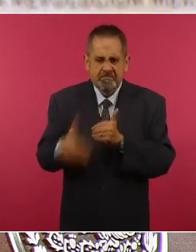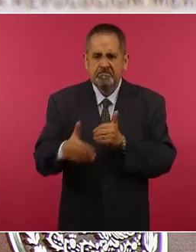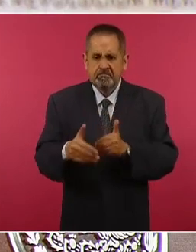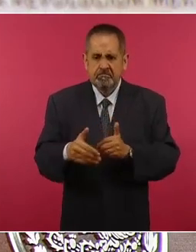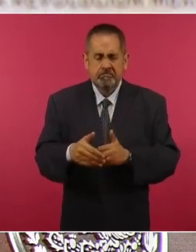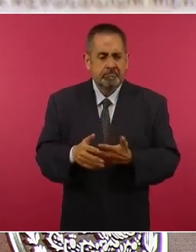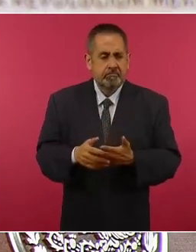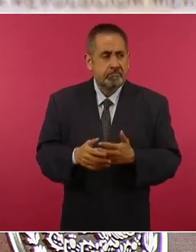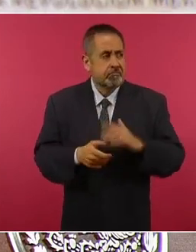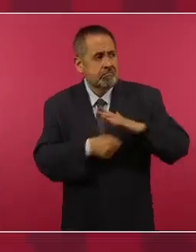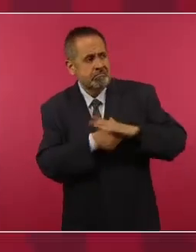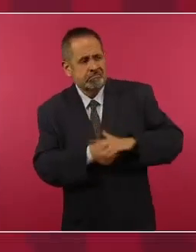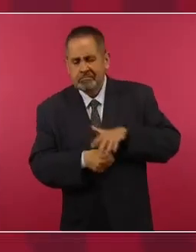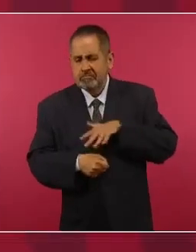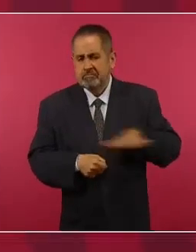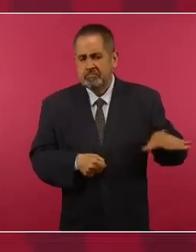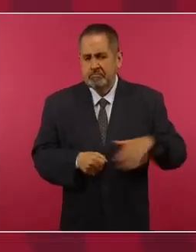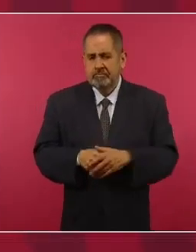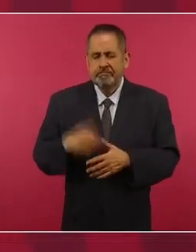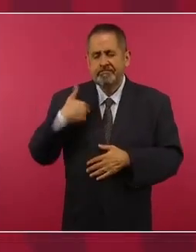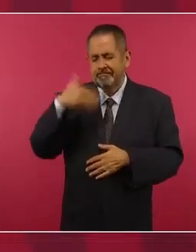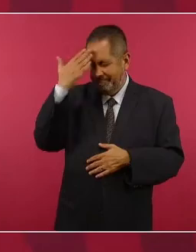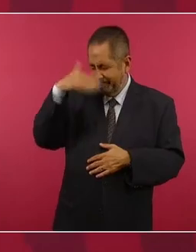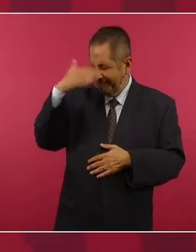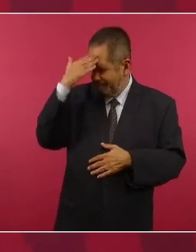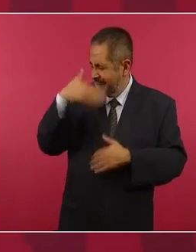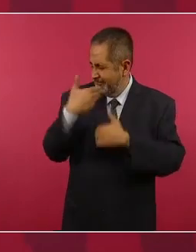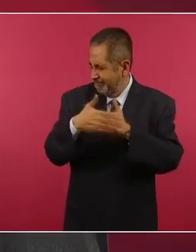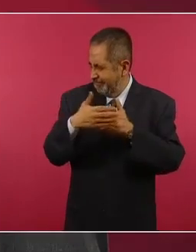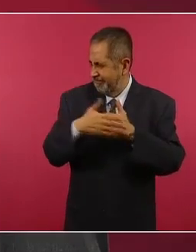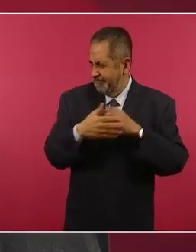sin presiones, ya sabemos lo que viene después.